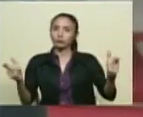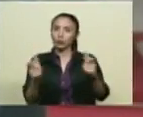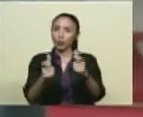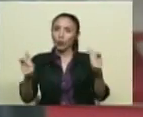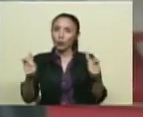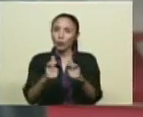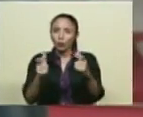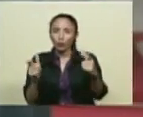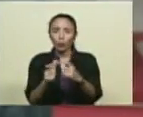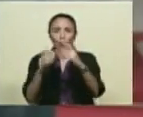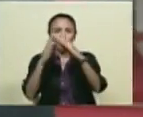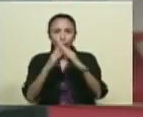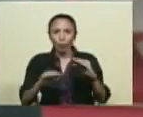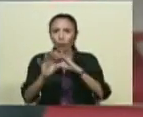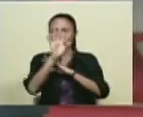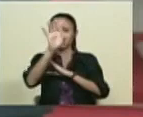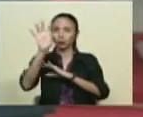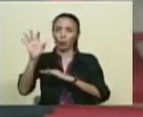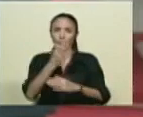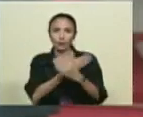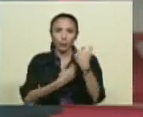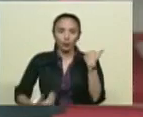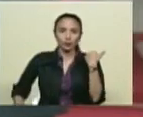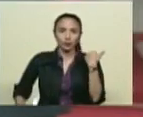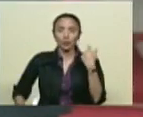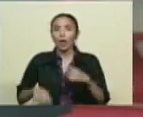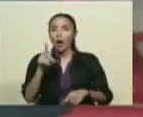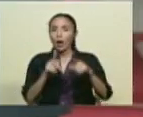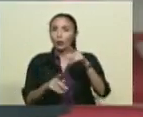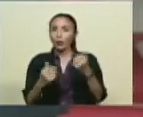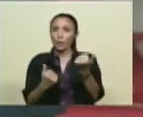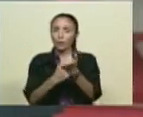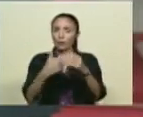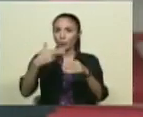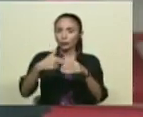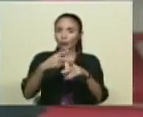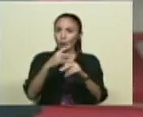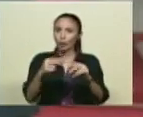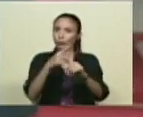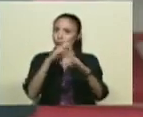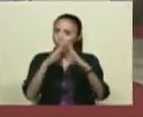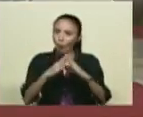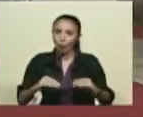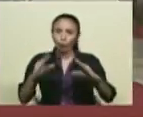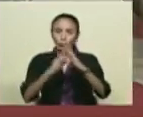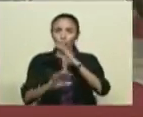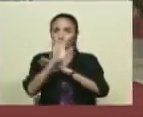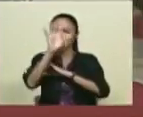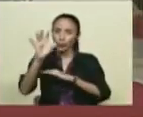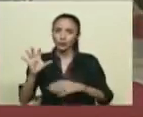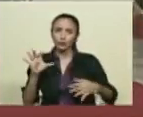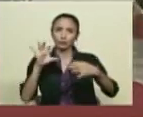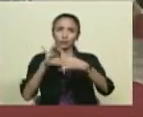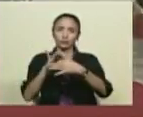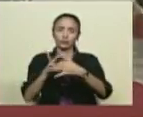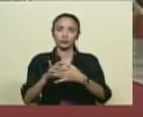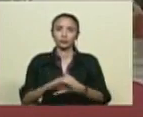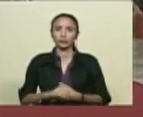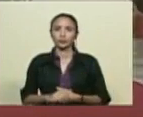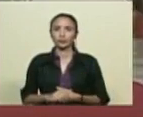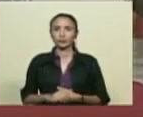no solamente de la OPEP, sino de los países no OPEP. And those great efforts that you personally